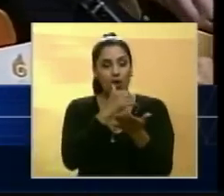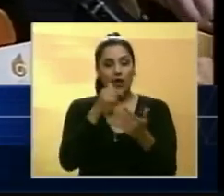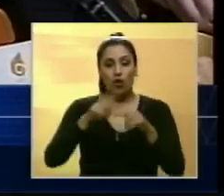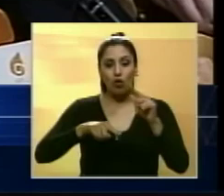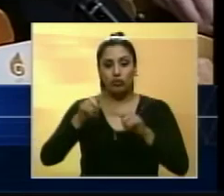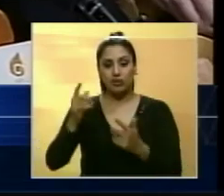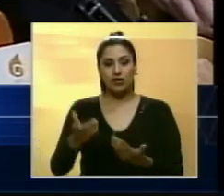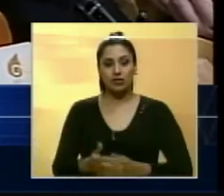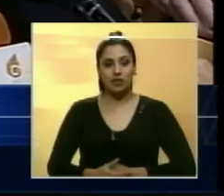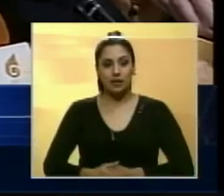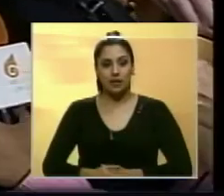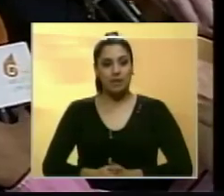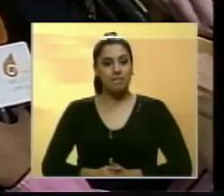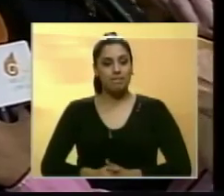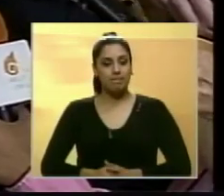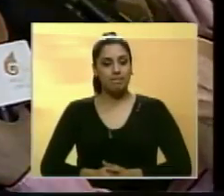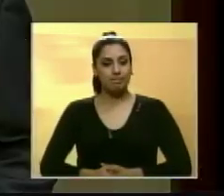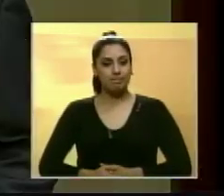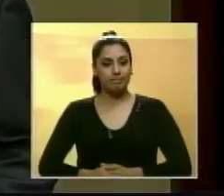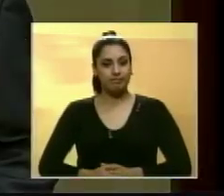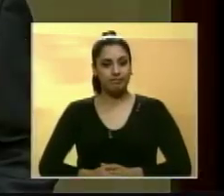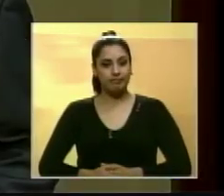país.